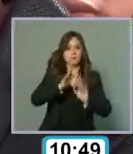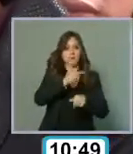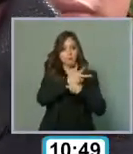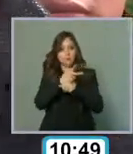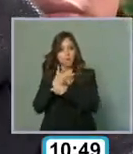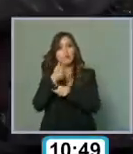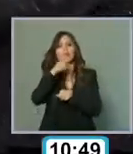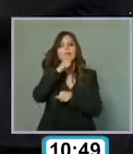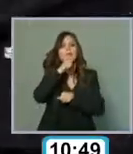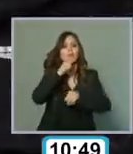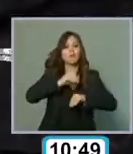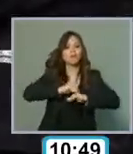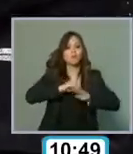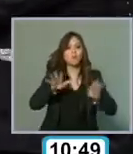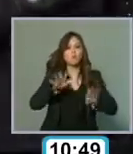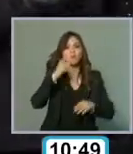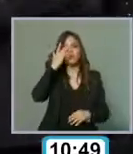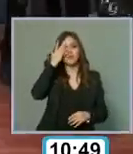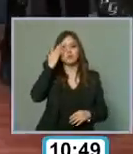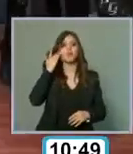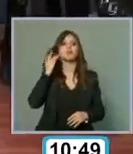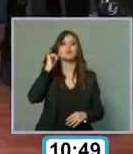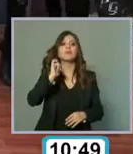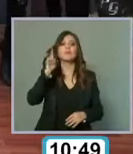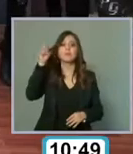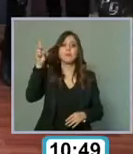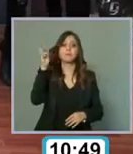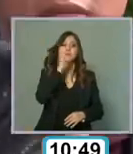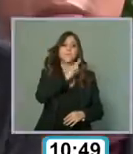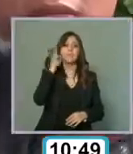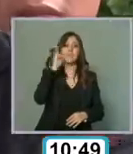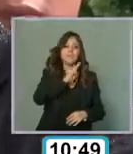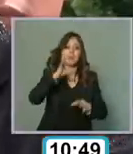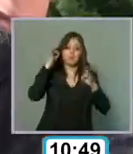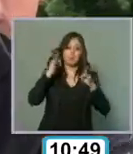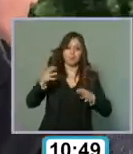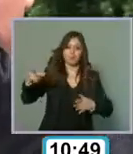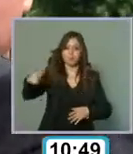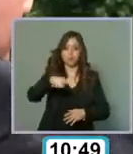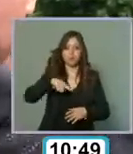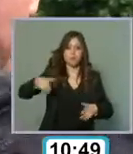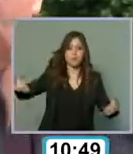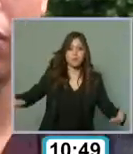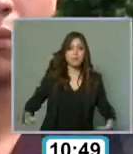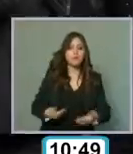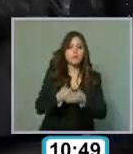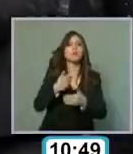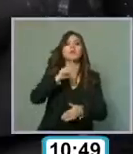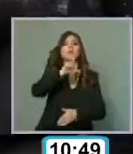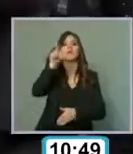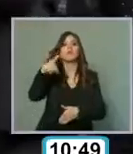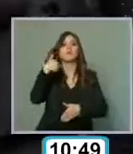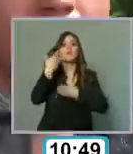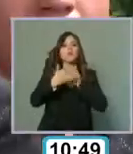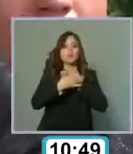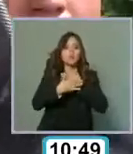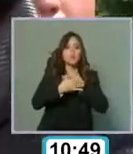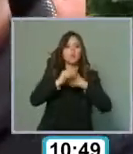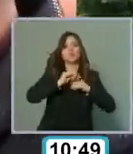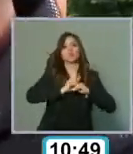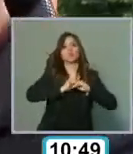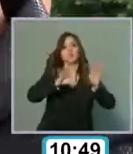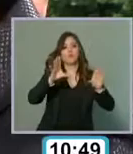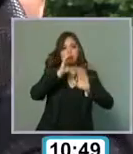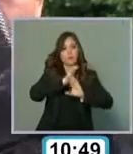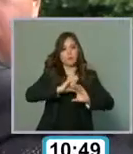Mazatlán, nuestra tierra original. Y bueno, con mucho cariño, esperamos les guste. Próximamente, Túmbate el rollo ya va de